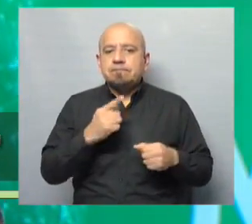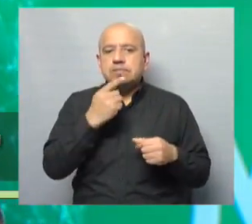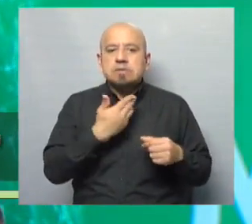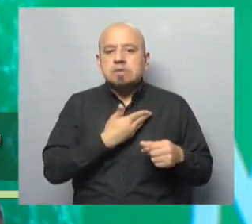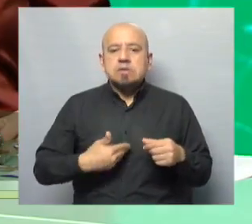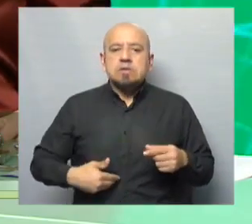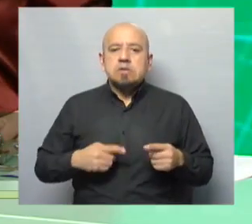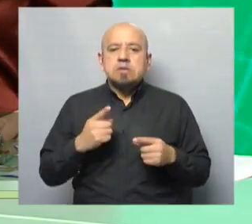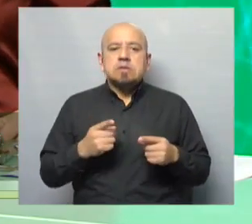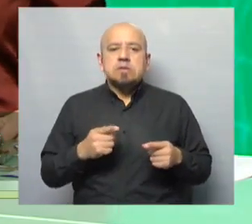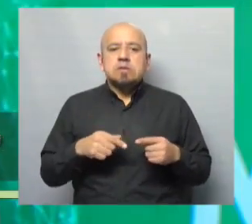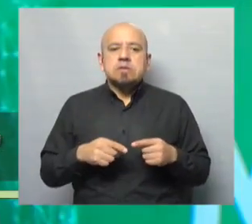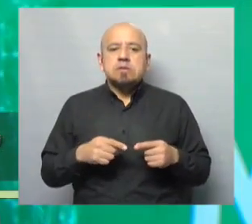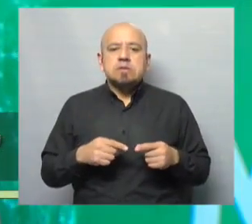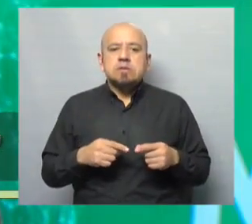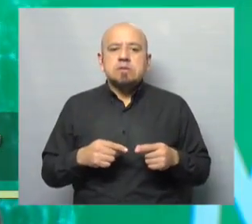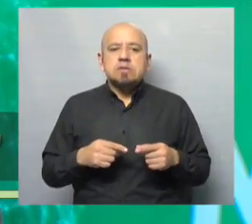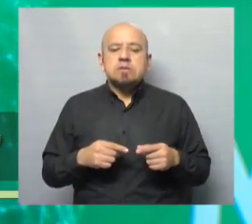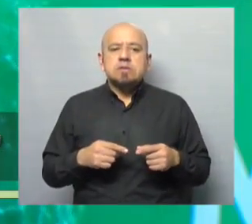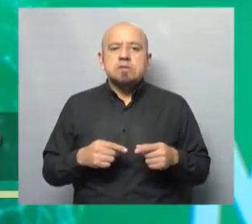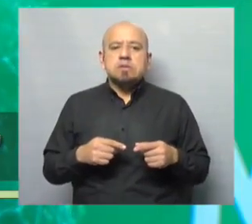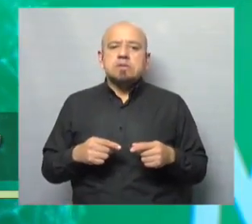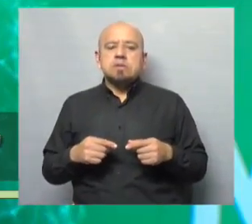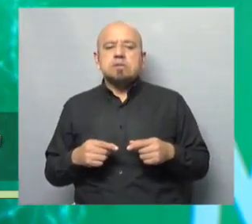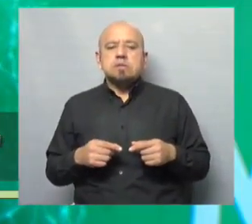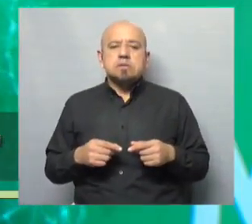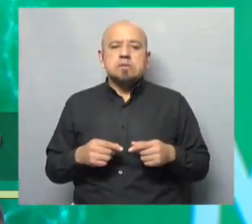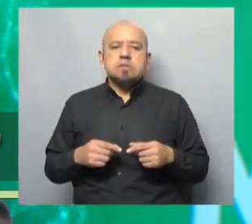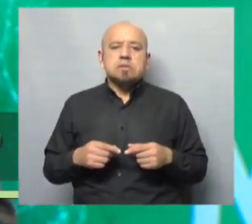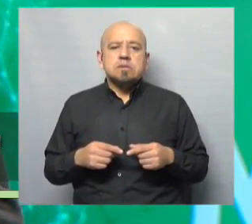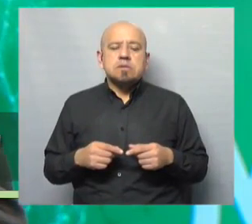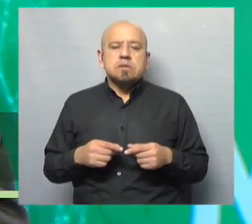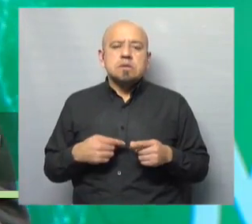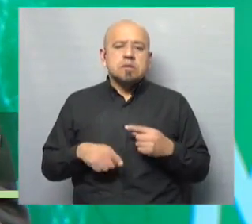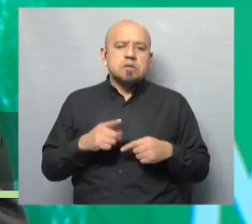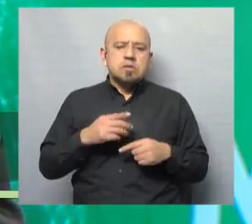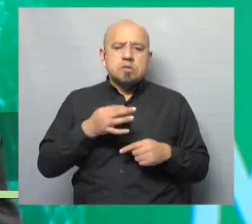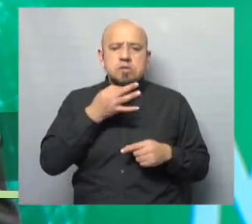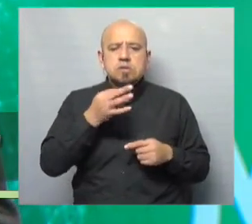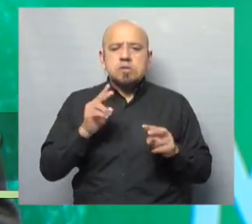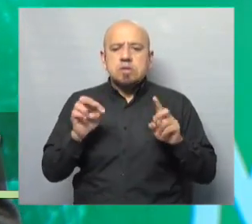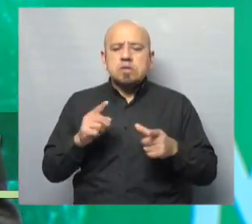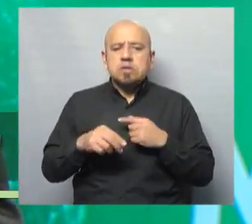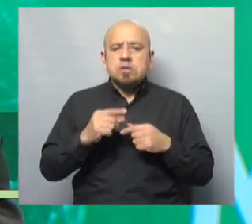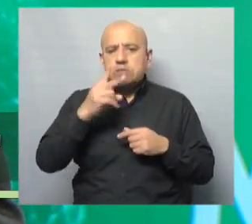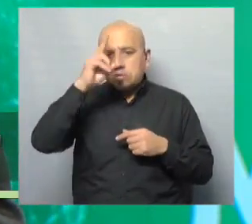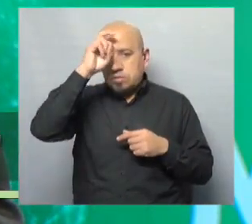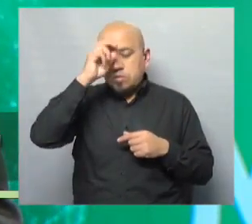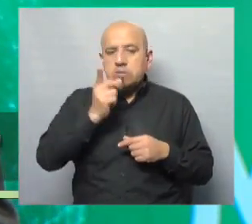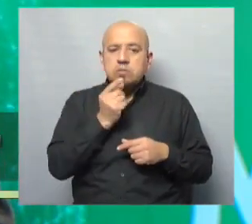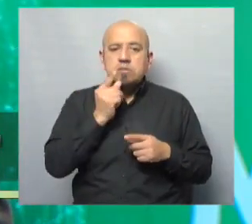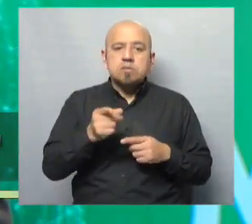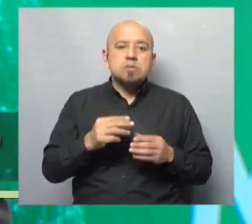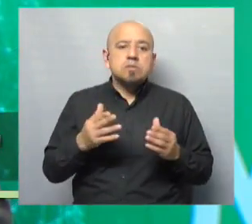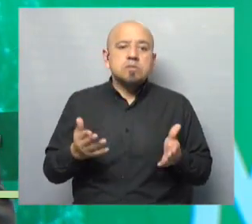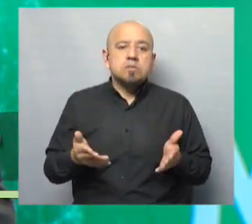este rubio en el medio de todo eso se hacen afirmaciones sobre este tema del hospital policial y